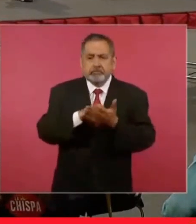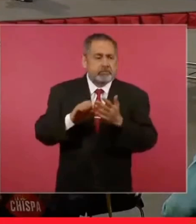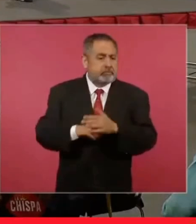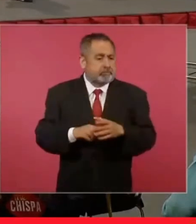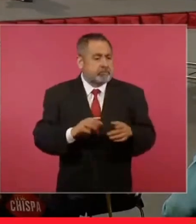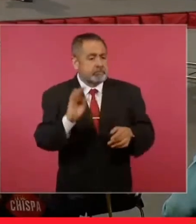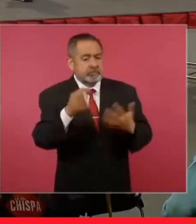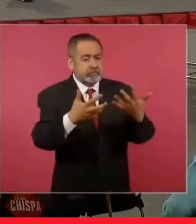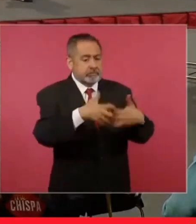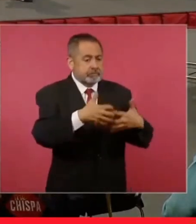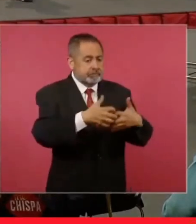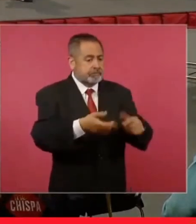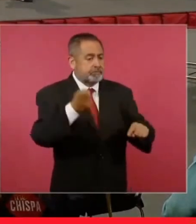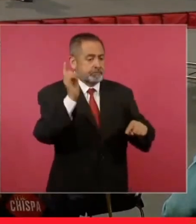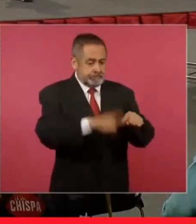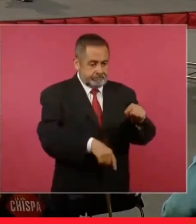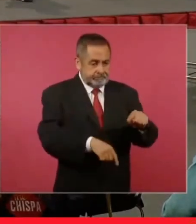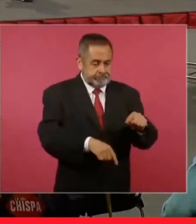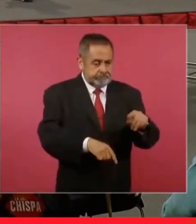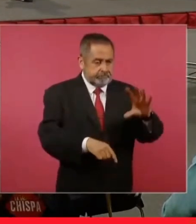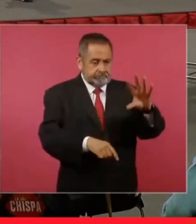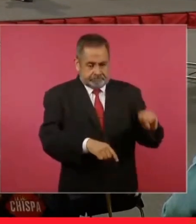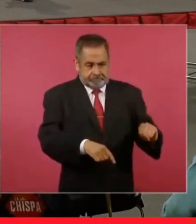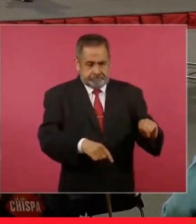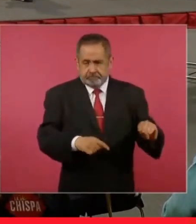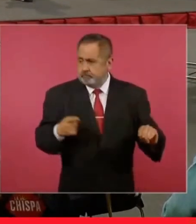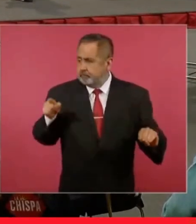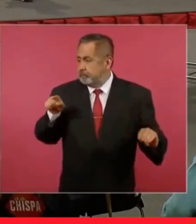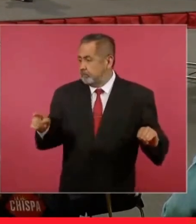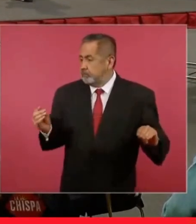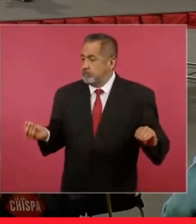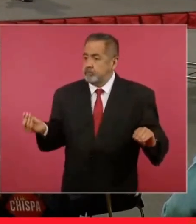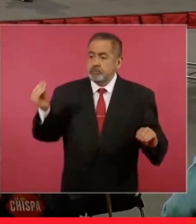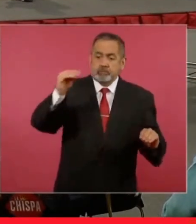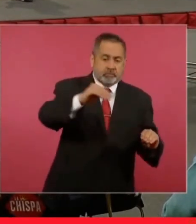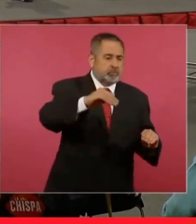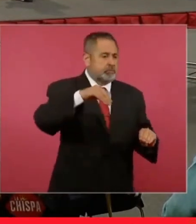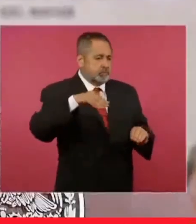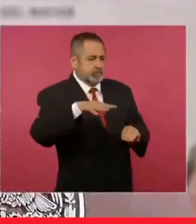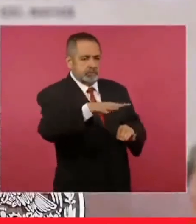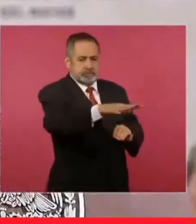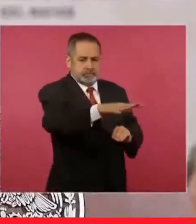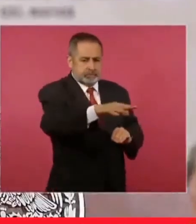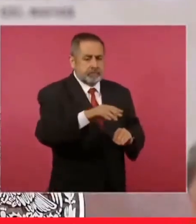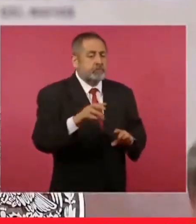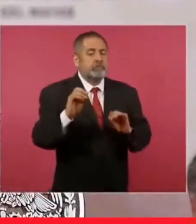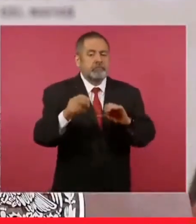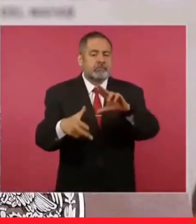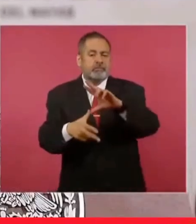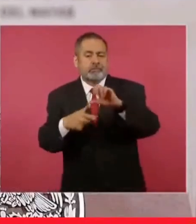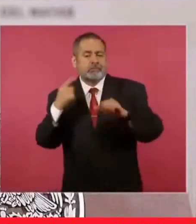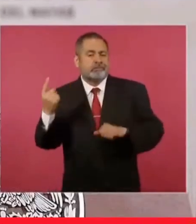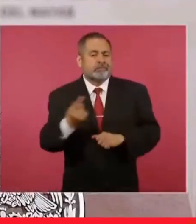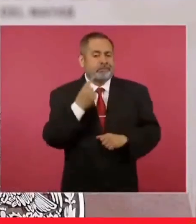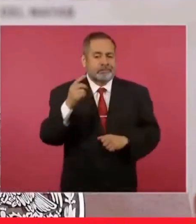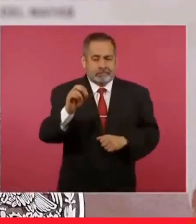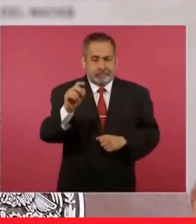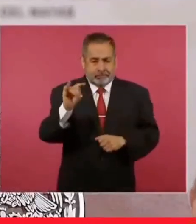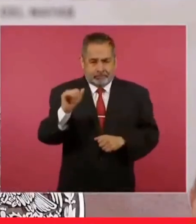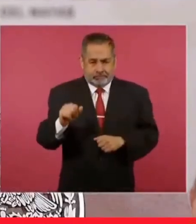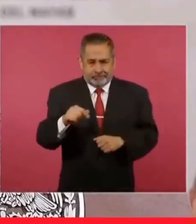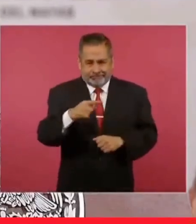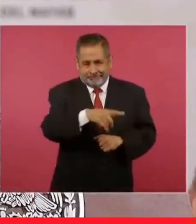plantas. El huracán Otis fue una muestra gigantesca del impacto que tiene